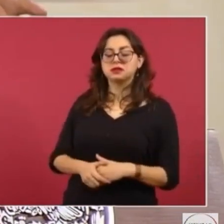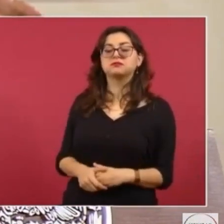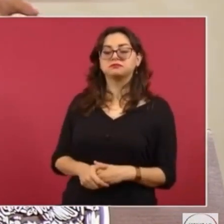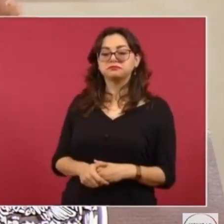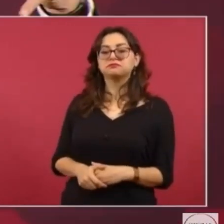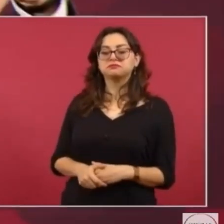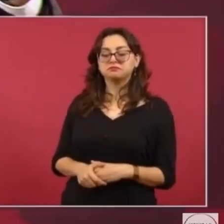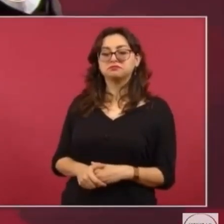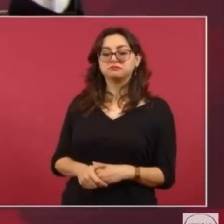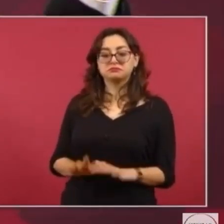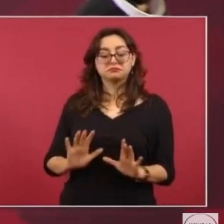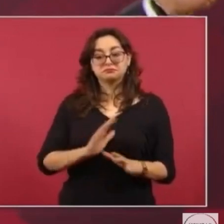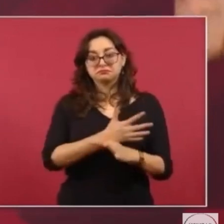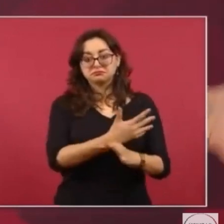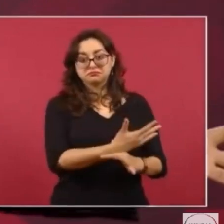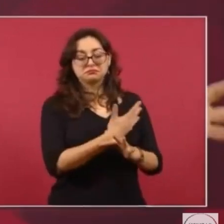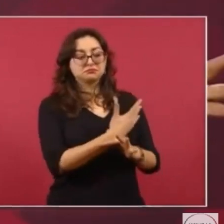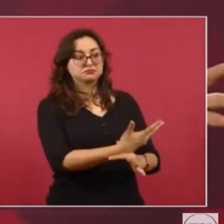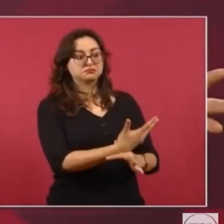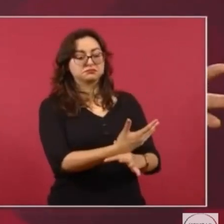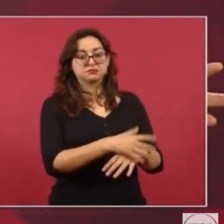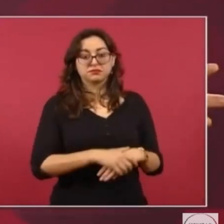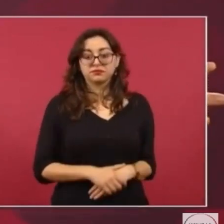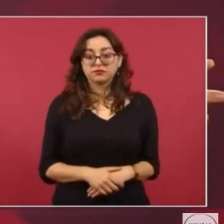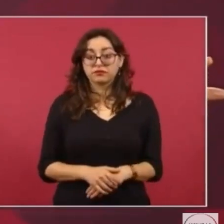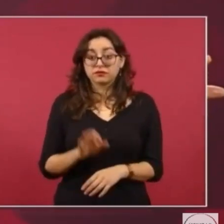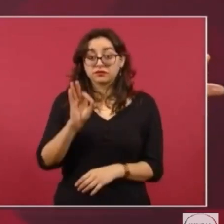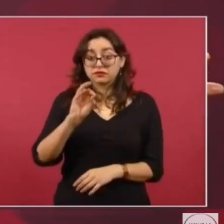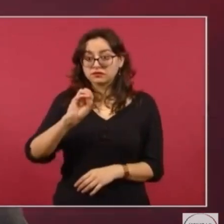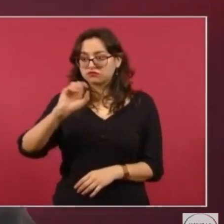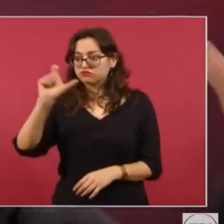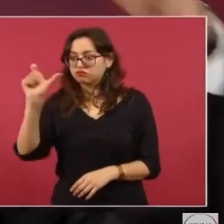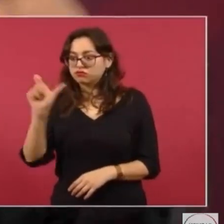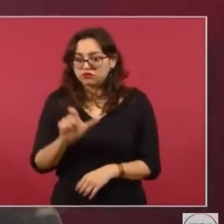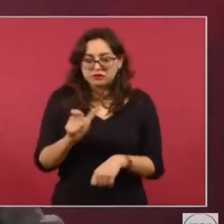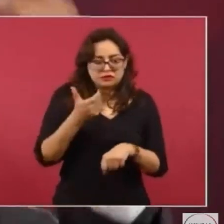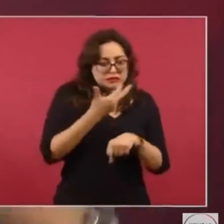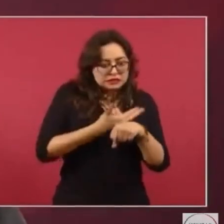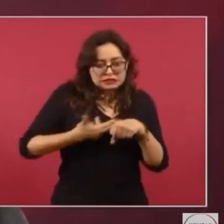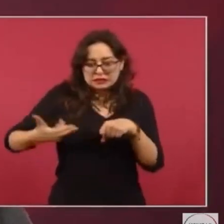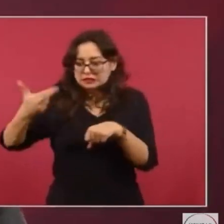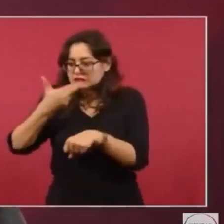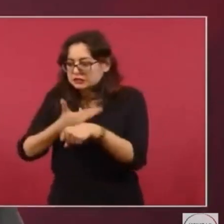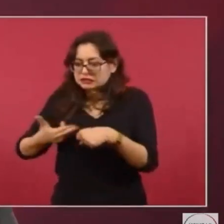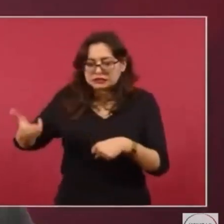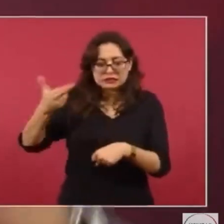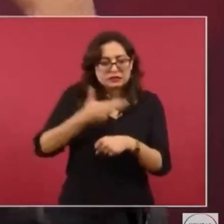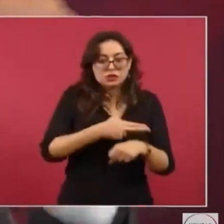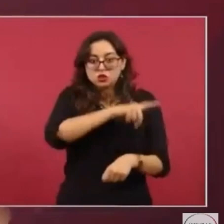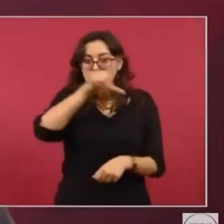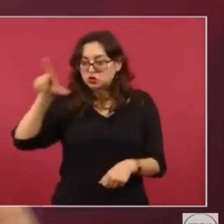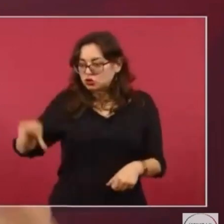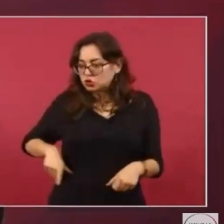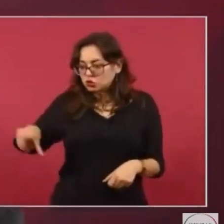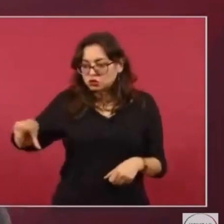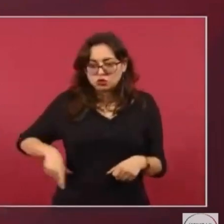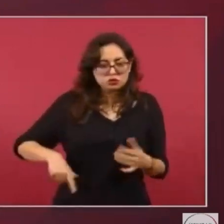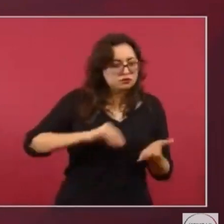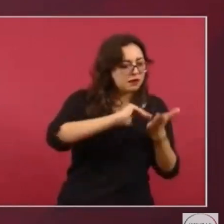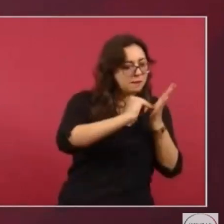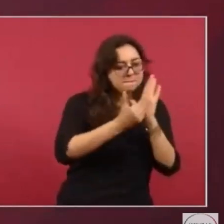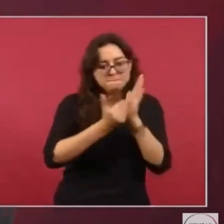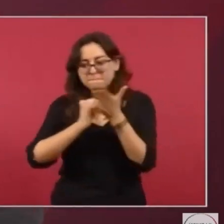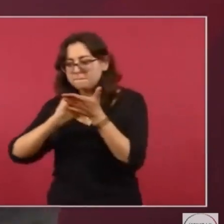Fox desplegó todo el gobierno y su consigna era que por ningún motivo,